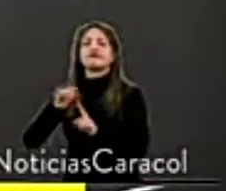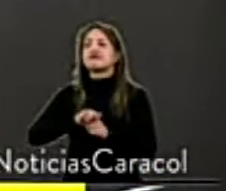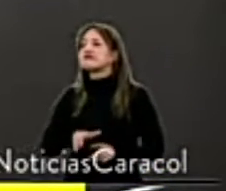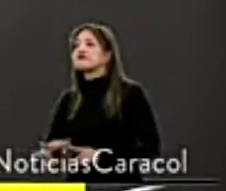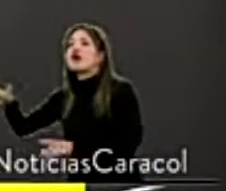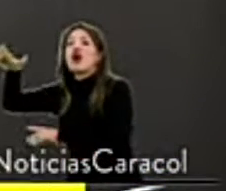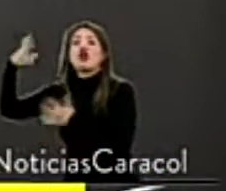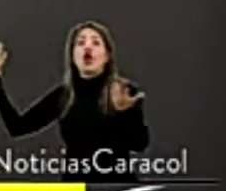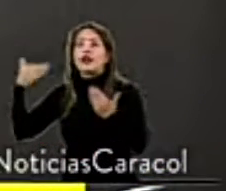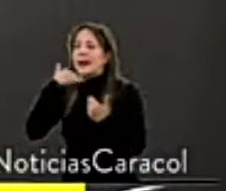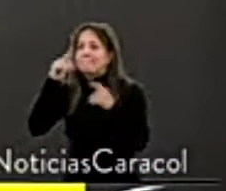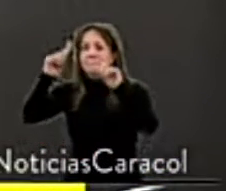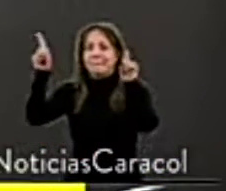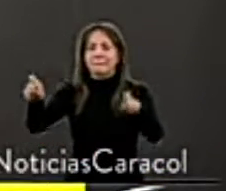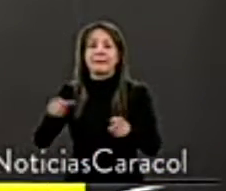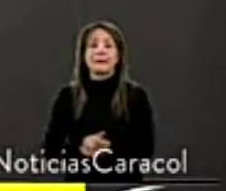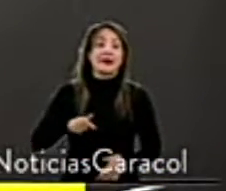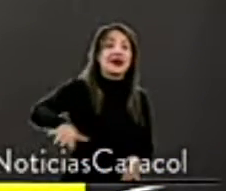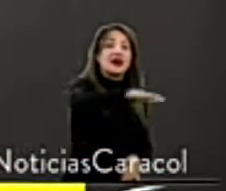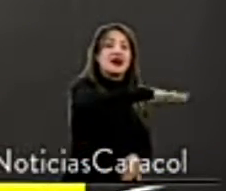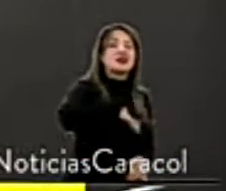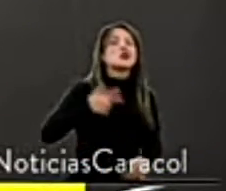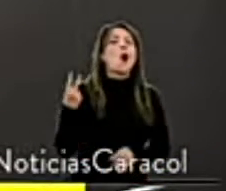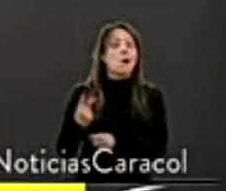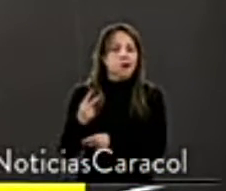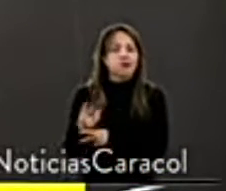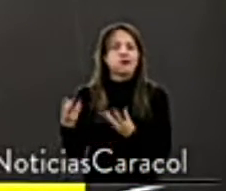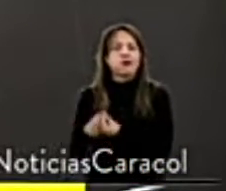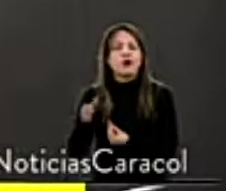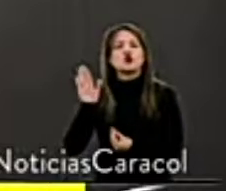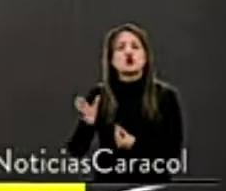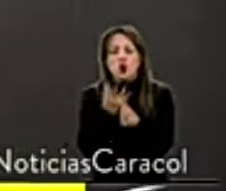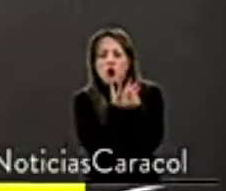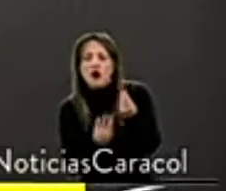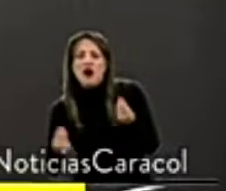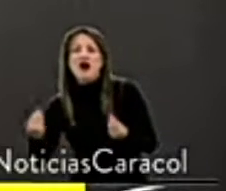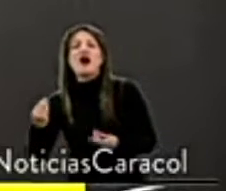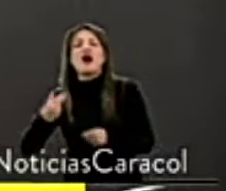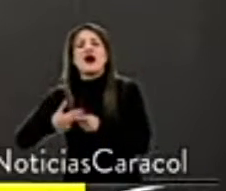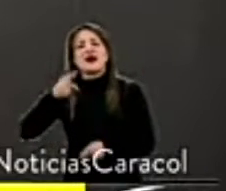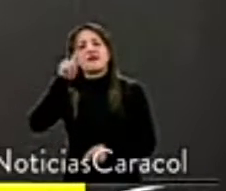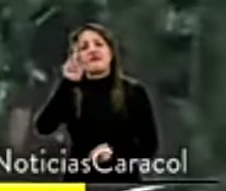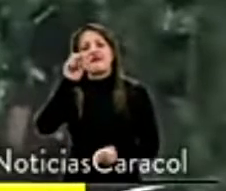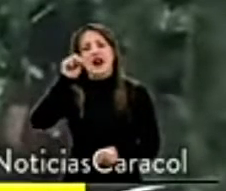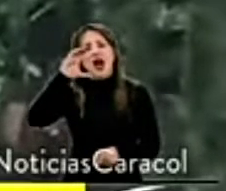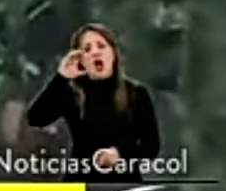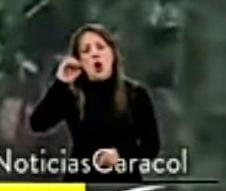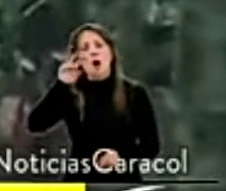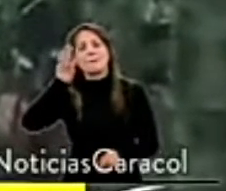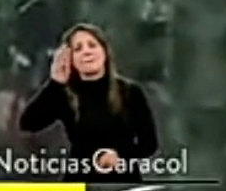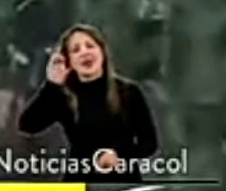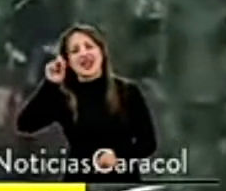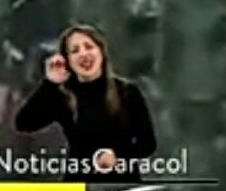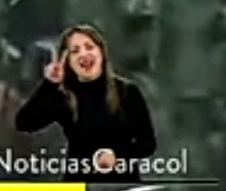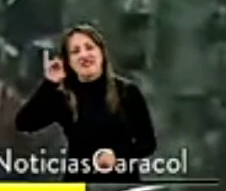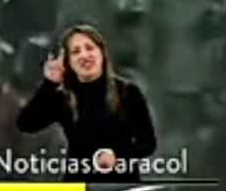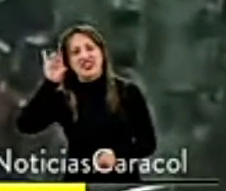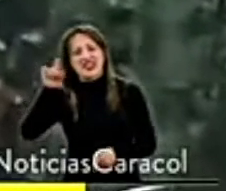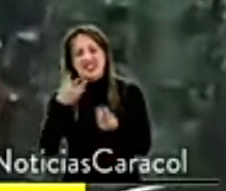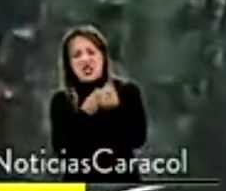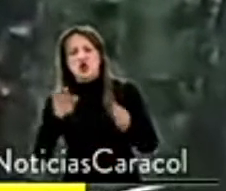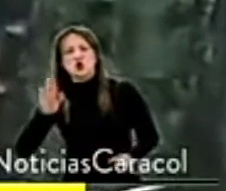desconocido. En la zona del Inque, el grupo armado organizado residual Franco Benavides. En las últimas horas